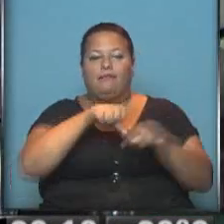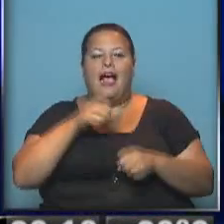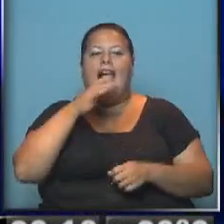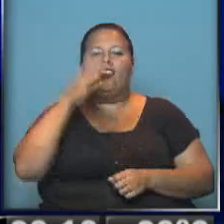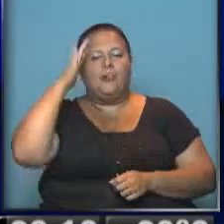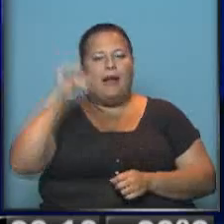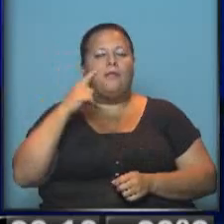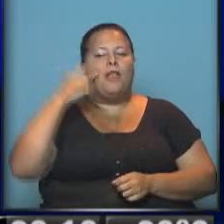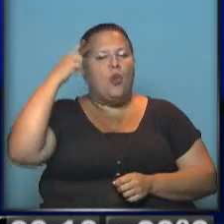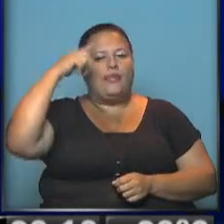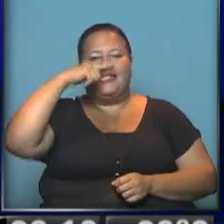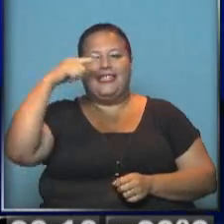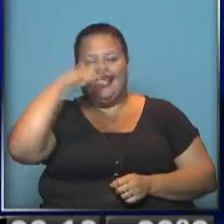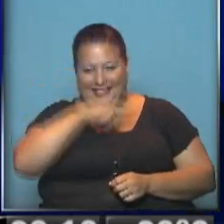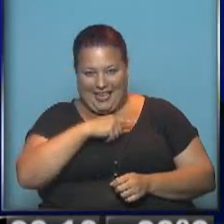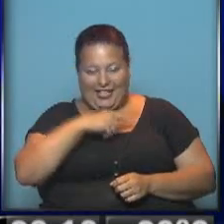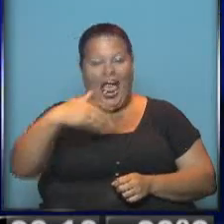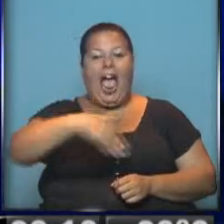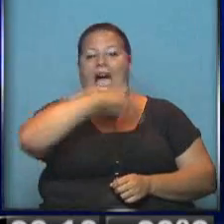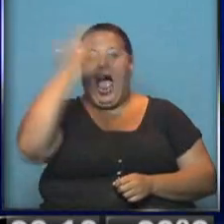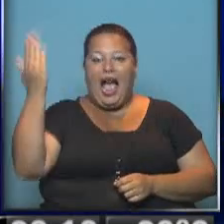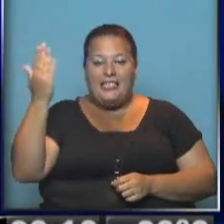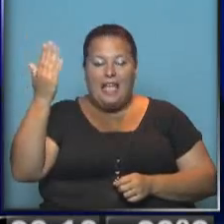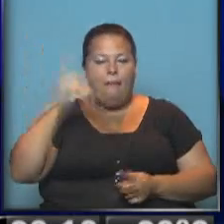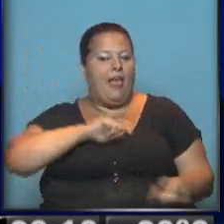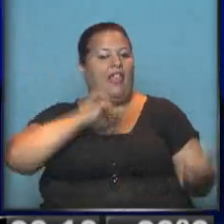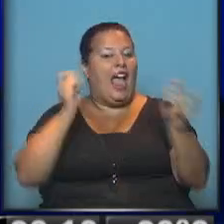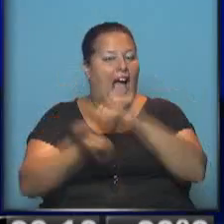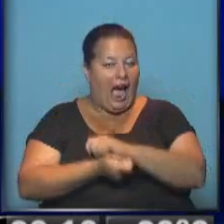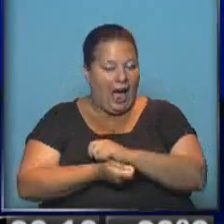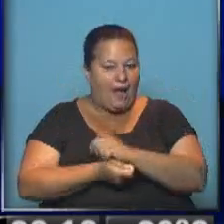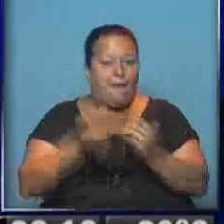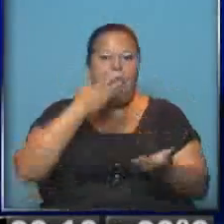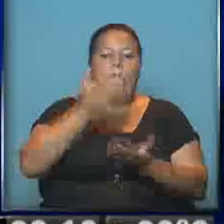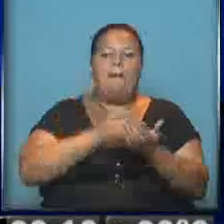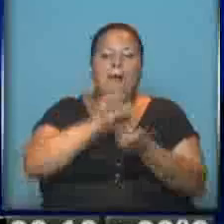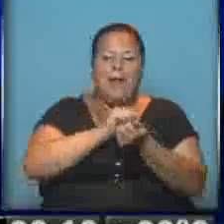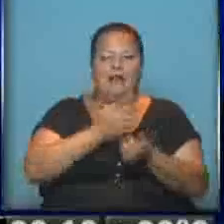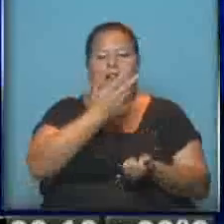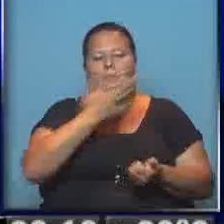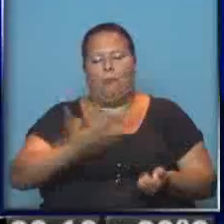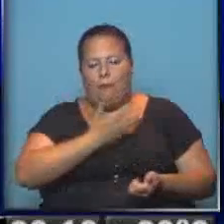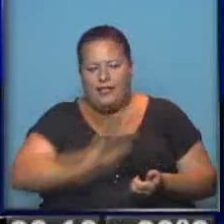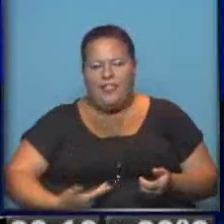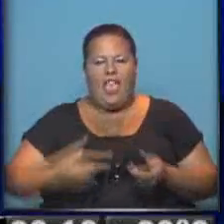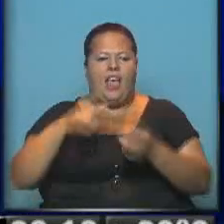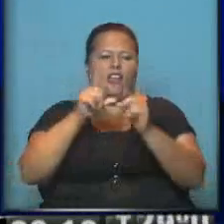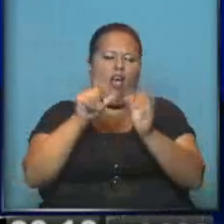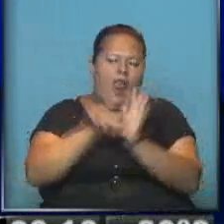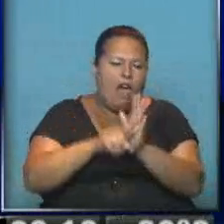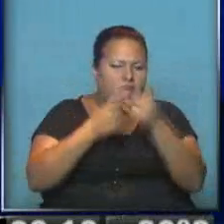de marzo de 1977. La asamblea de todo el cambio... de papel prensa, autoridades, códigos, lo que